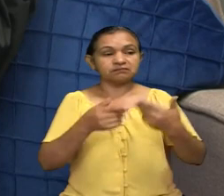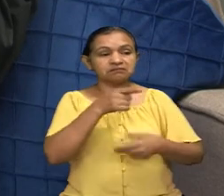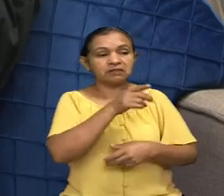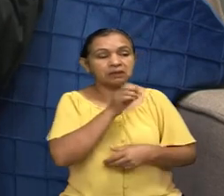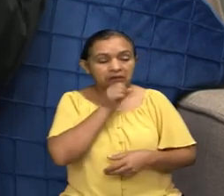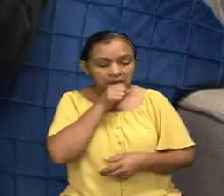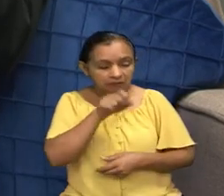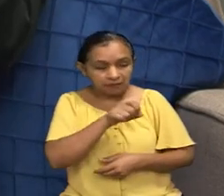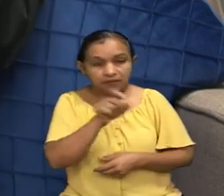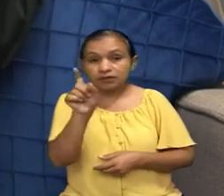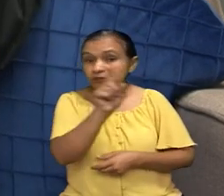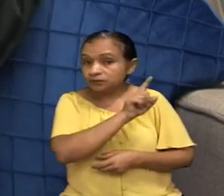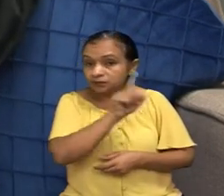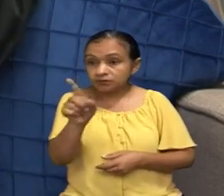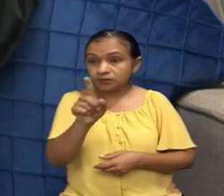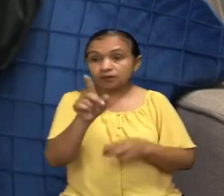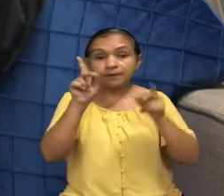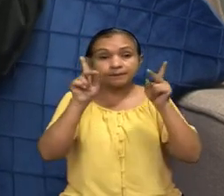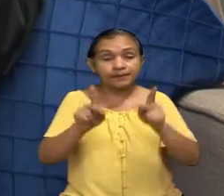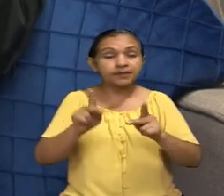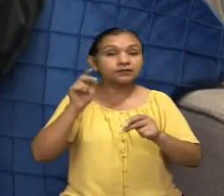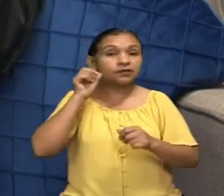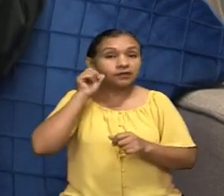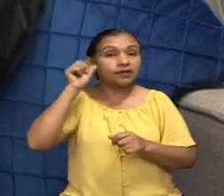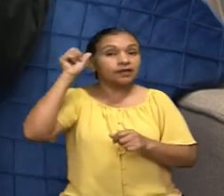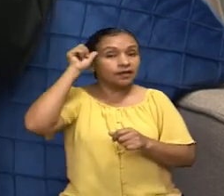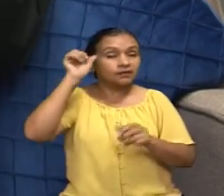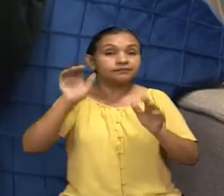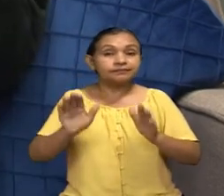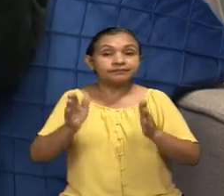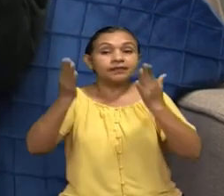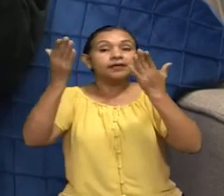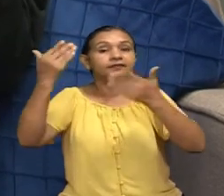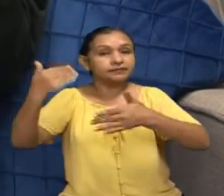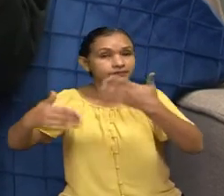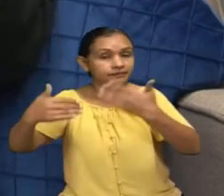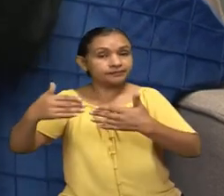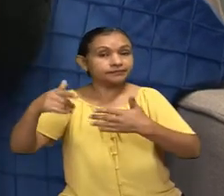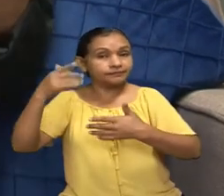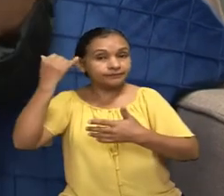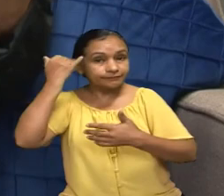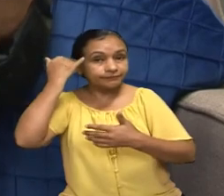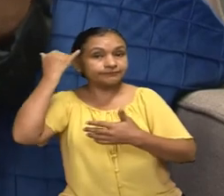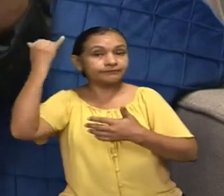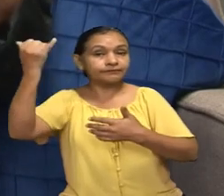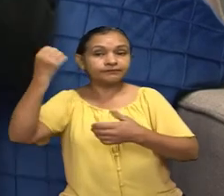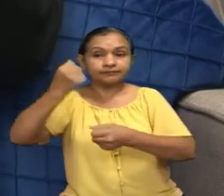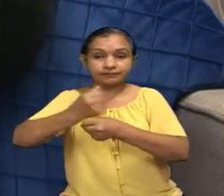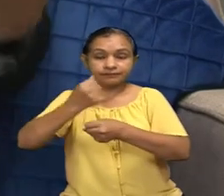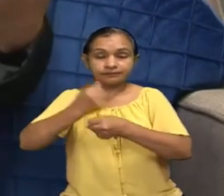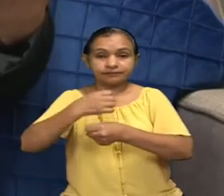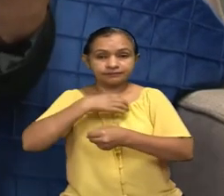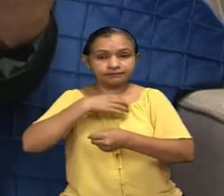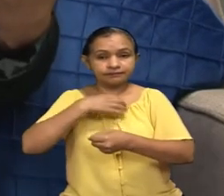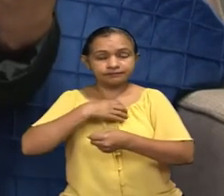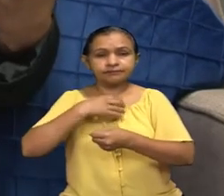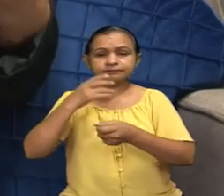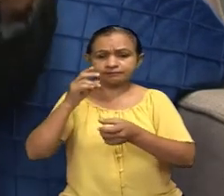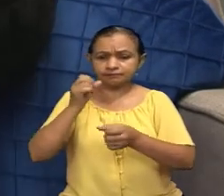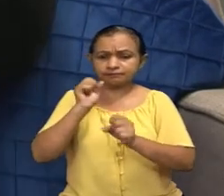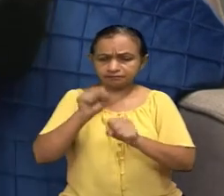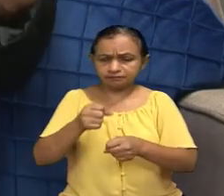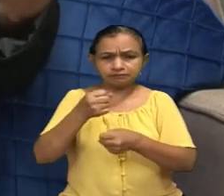un descarte, ¿no? Entonces, las personas adultas mayores es que tienen creatividad, tienen productividad, tienen